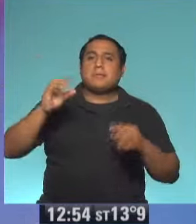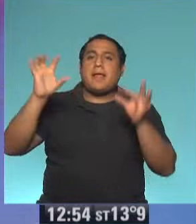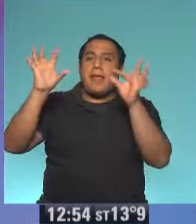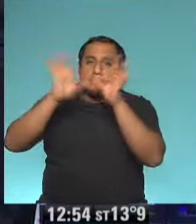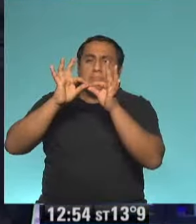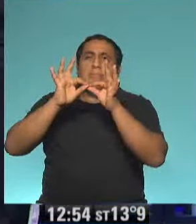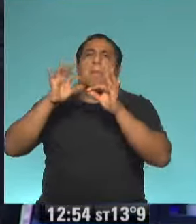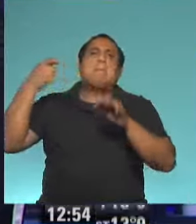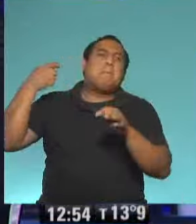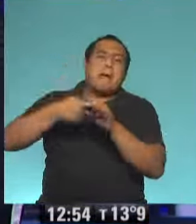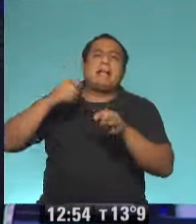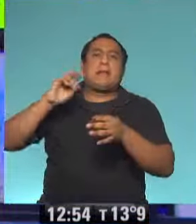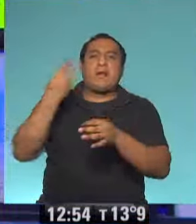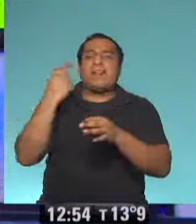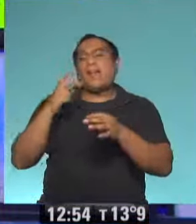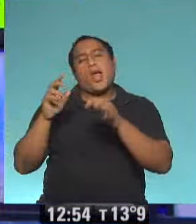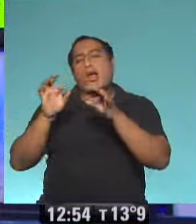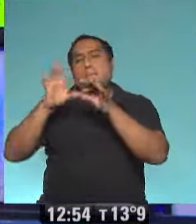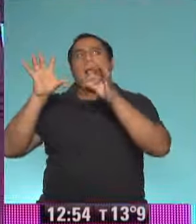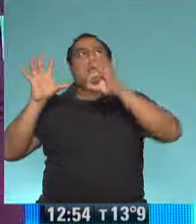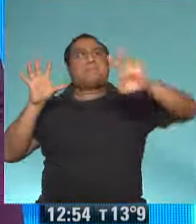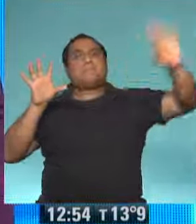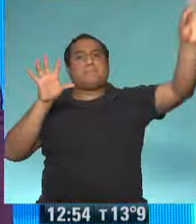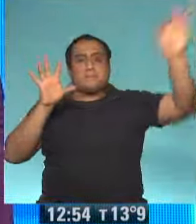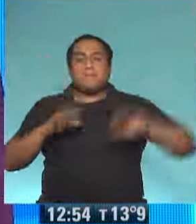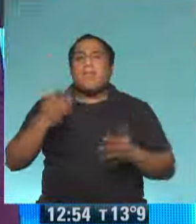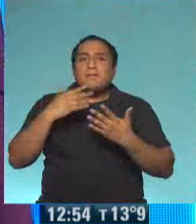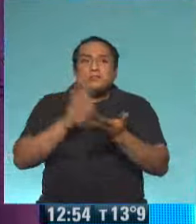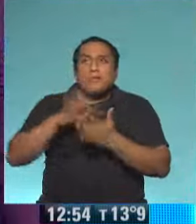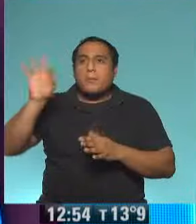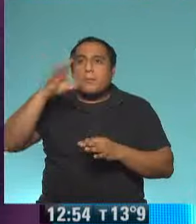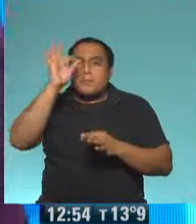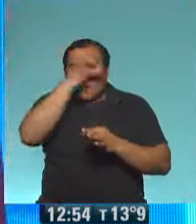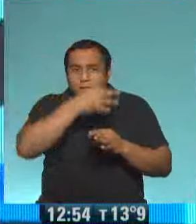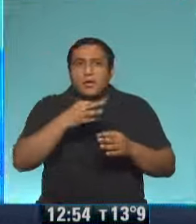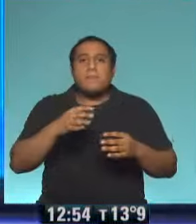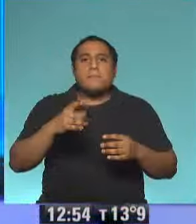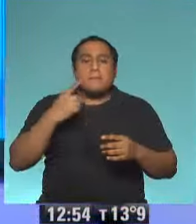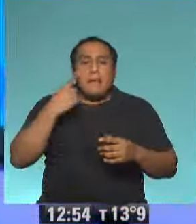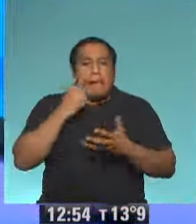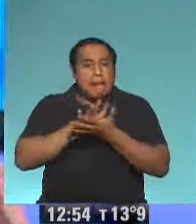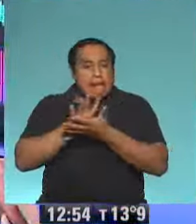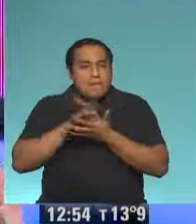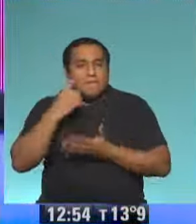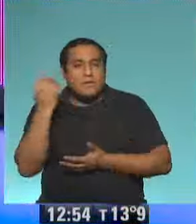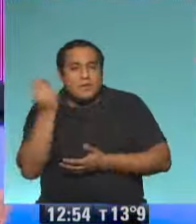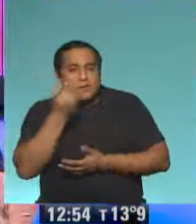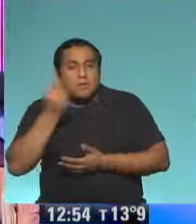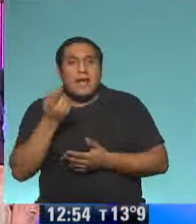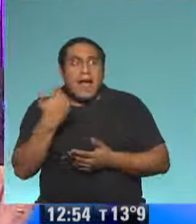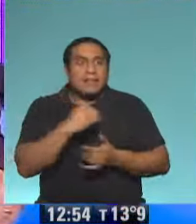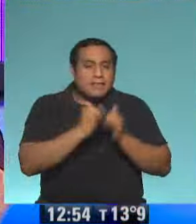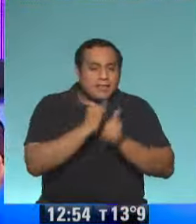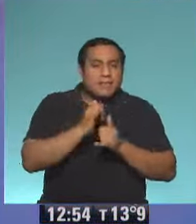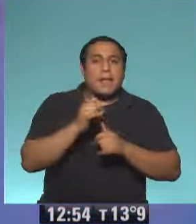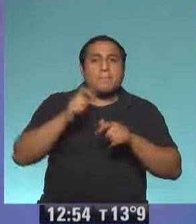quería matar. No, vale. No, justamente, mira, hablando de moscas y hablando de astucia, porque estuvimos hablando de las publicidades, miren lo que